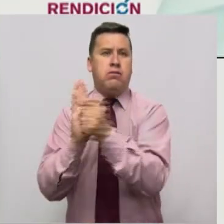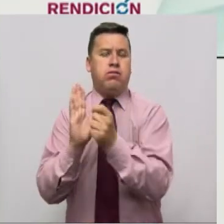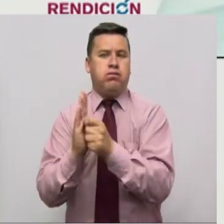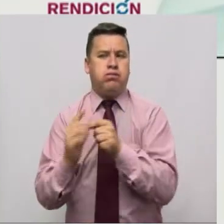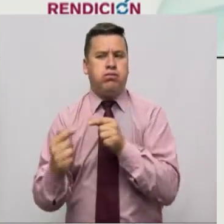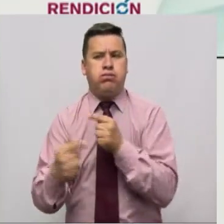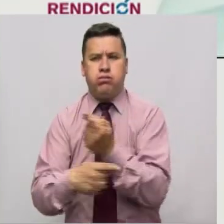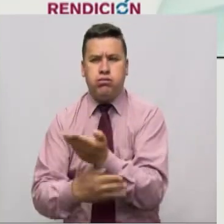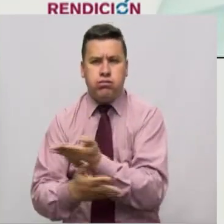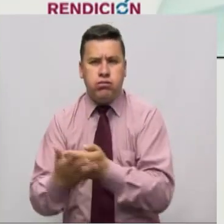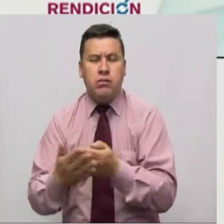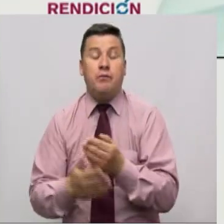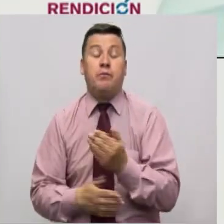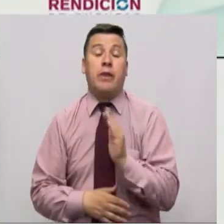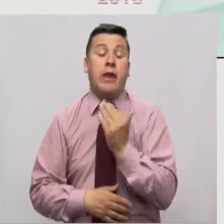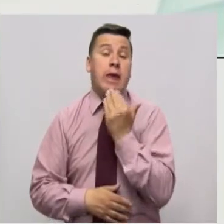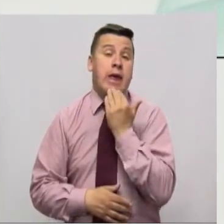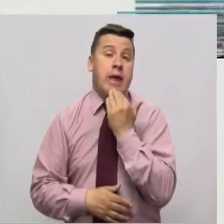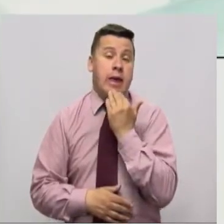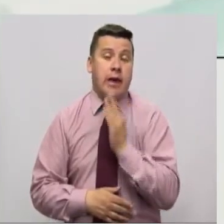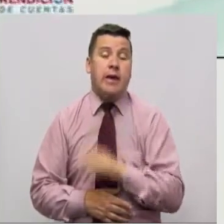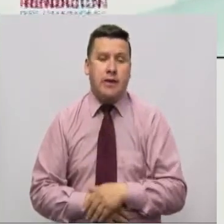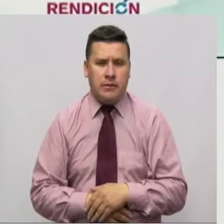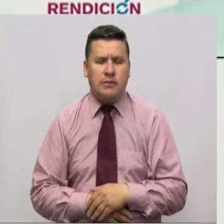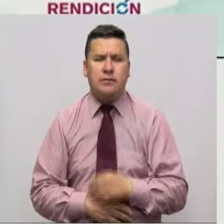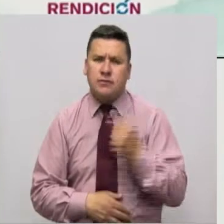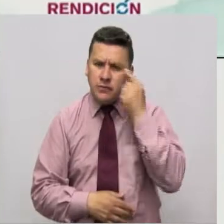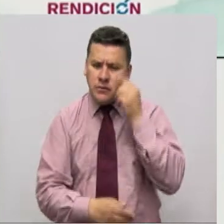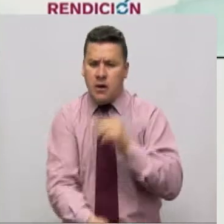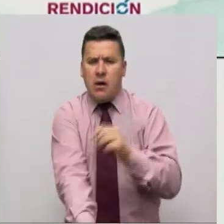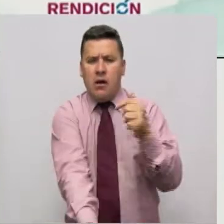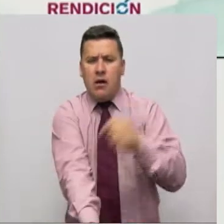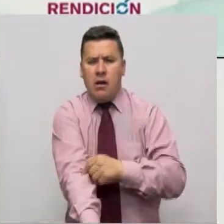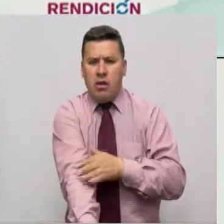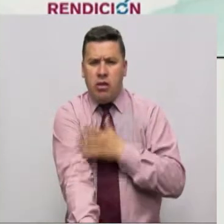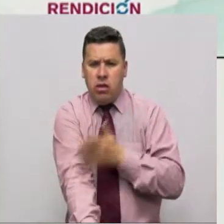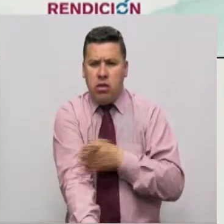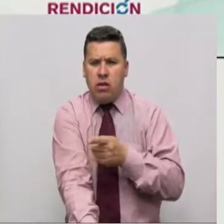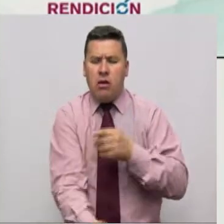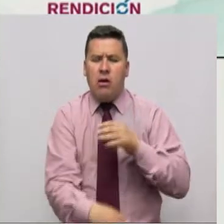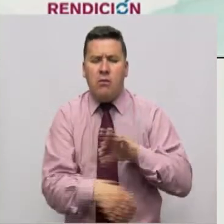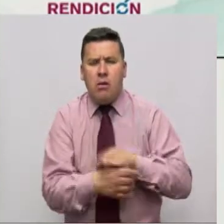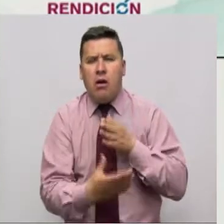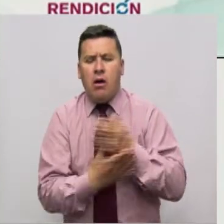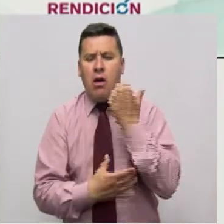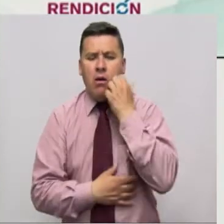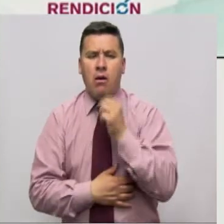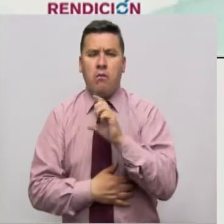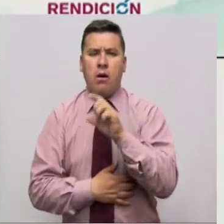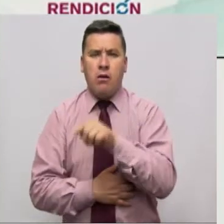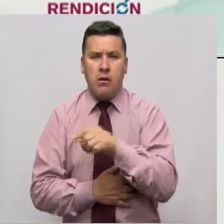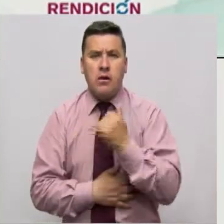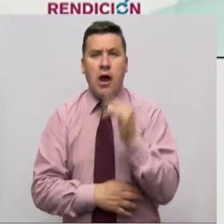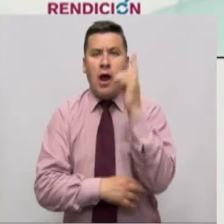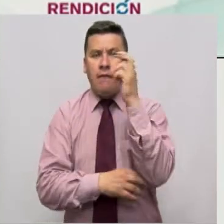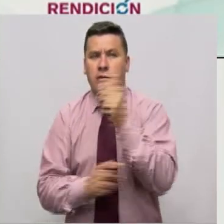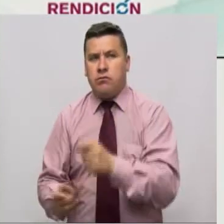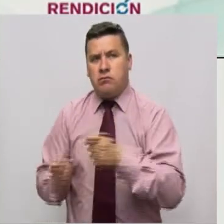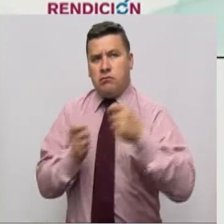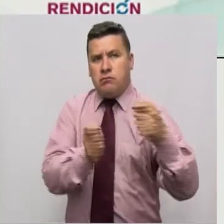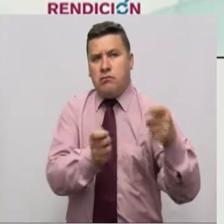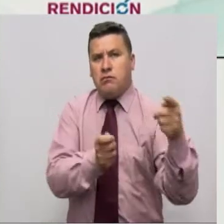batallas. Destapamos, por ejemplo, el cartel de la hemofilia y trasladamos los hallazgos a la Fiscalía